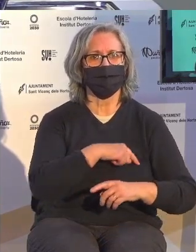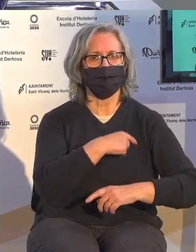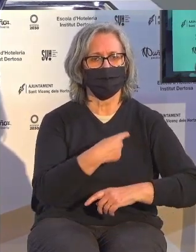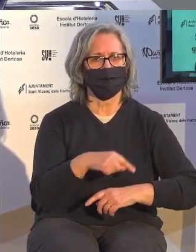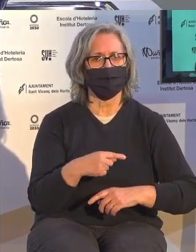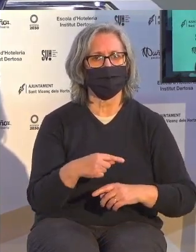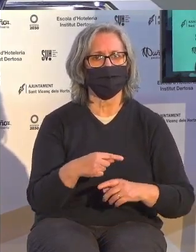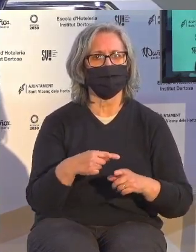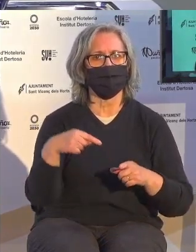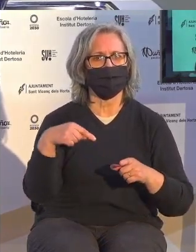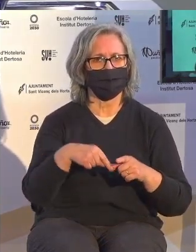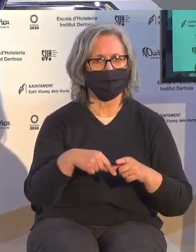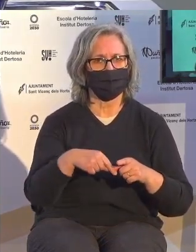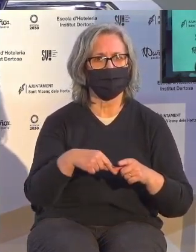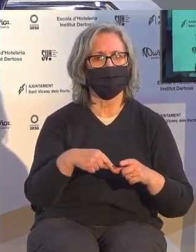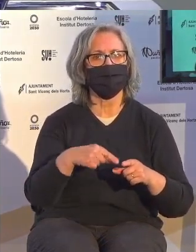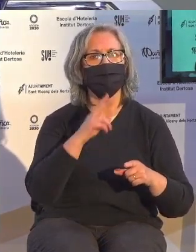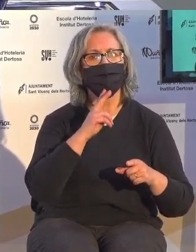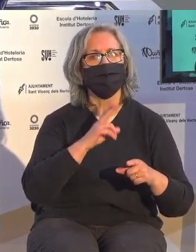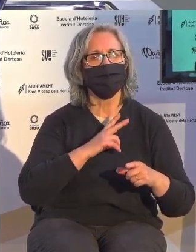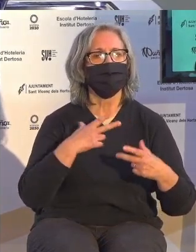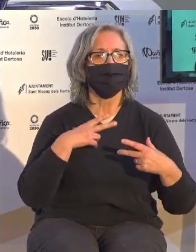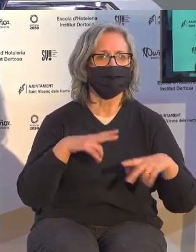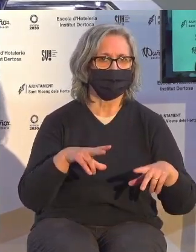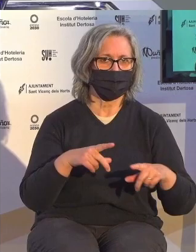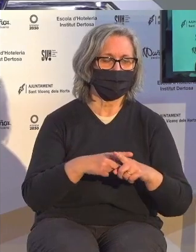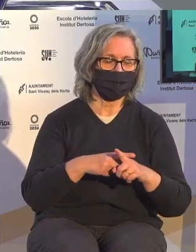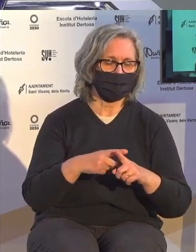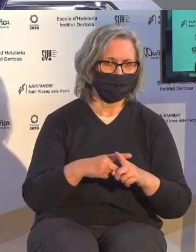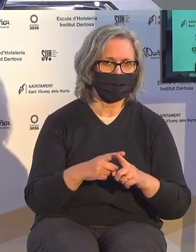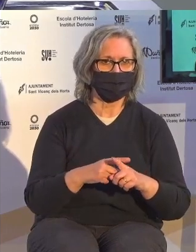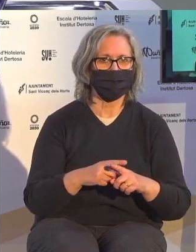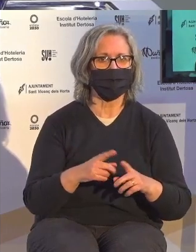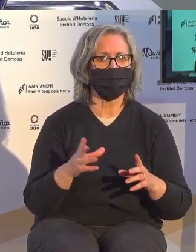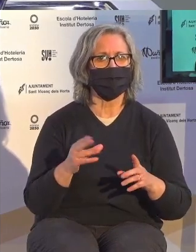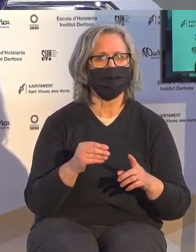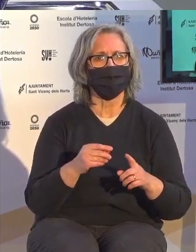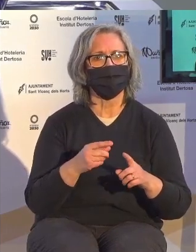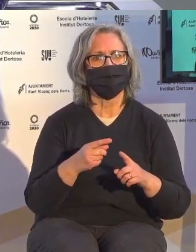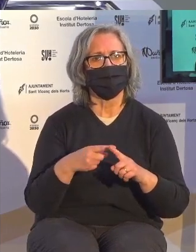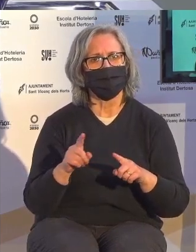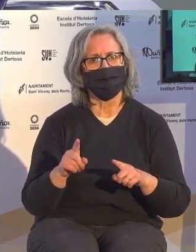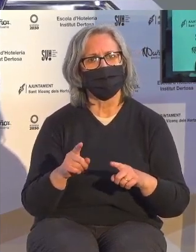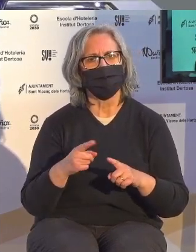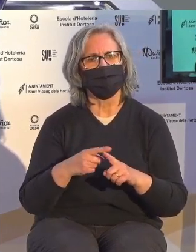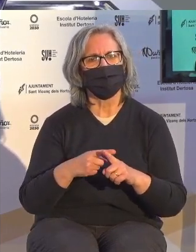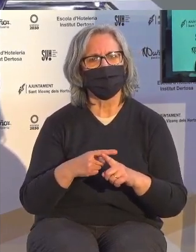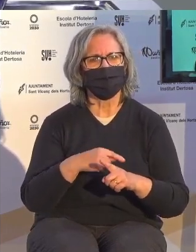termómetro pero voy a mostrar una técnica que podemos hacer sin termómetro